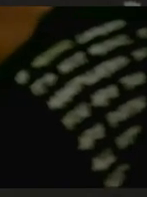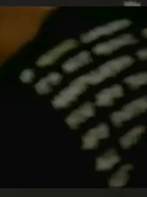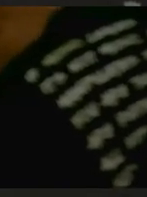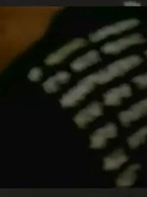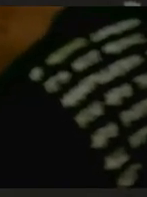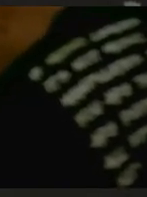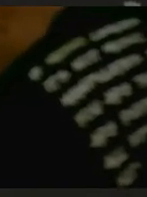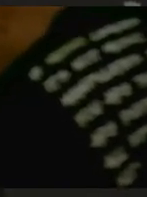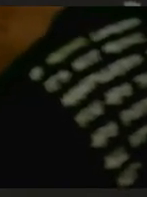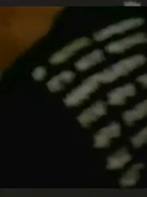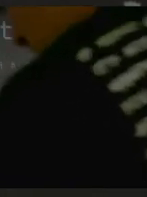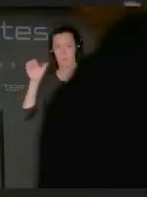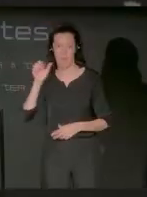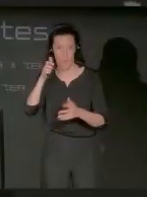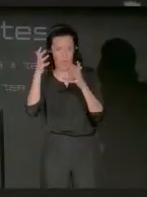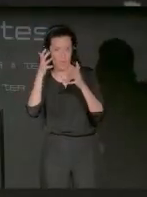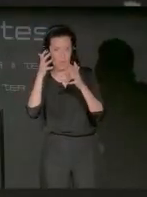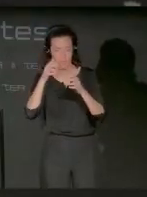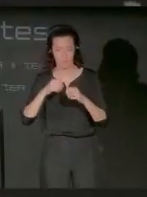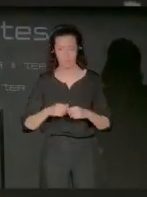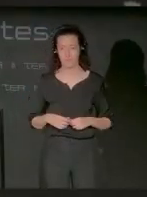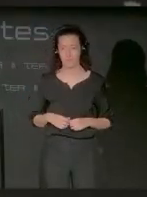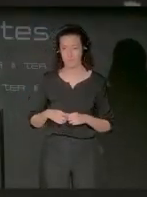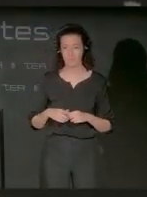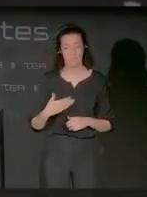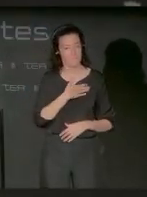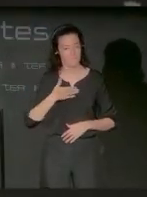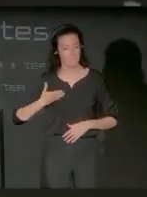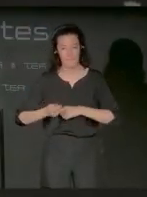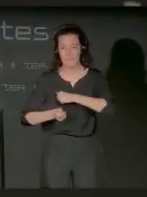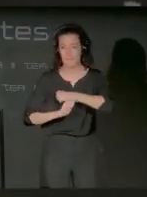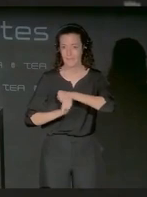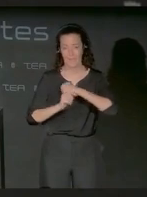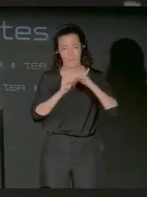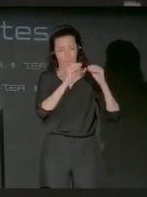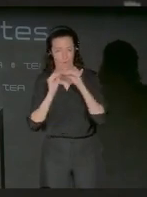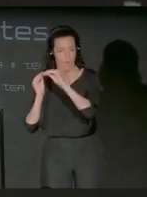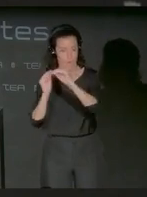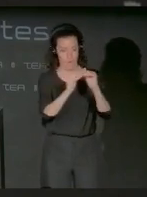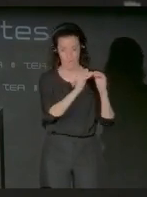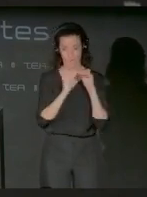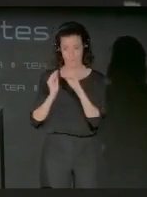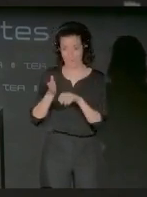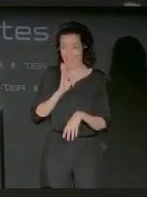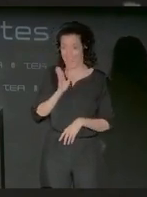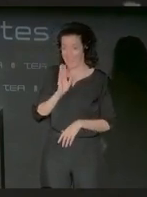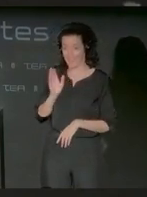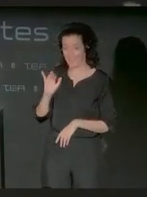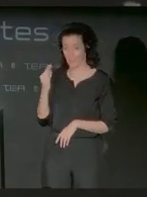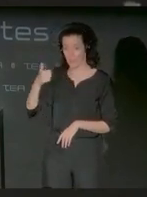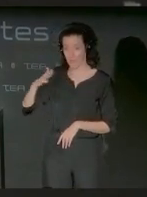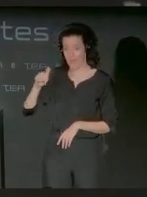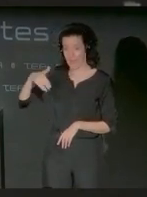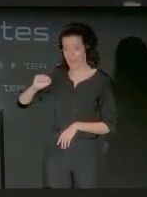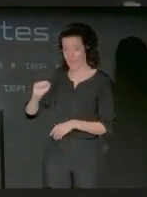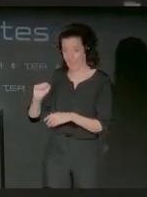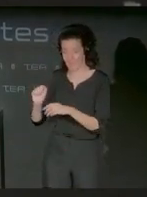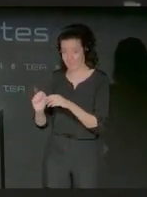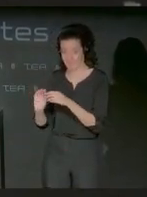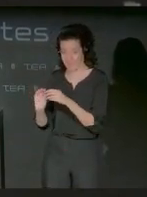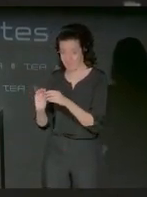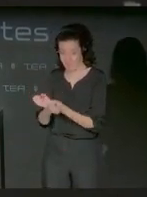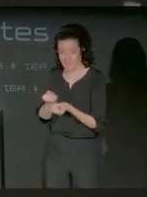comisión y la idea de desarrollar una estrategia común como mencionaba anteriormente José María para fomentar esta